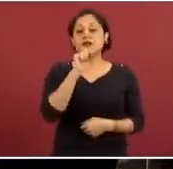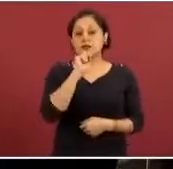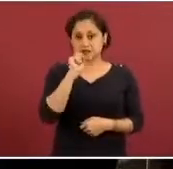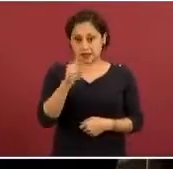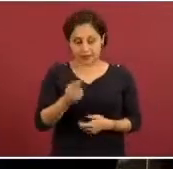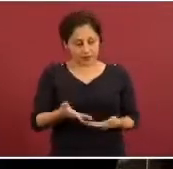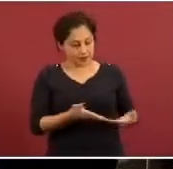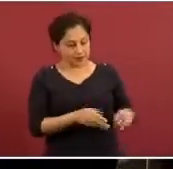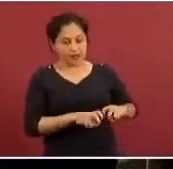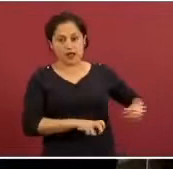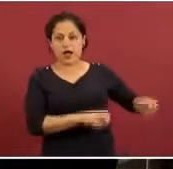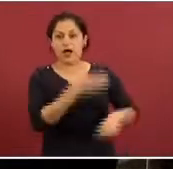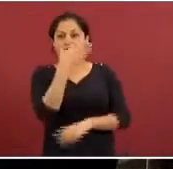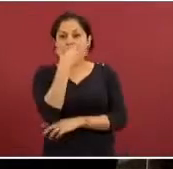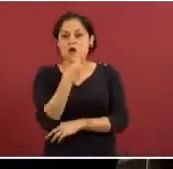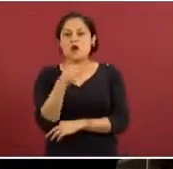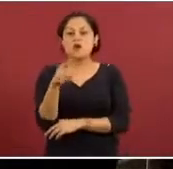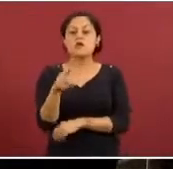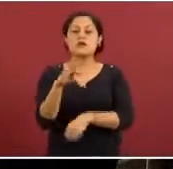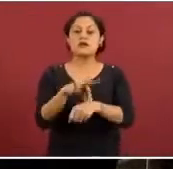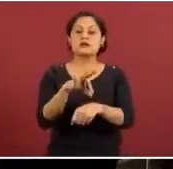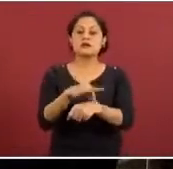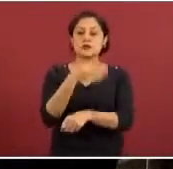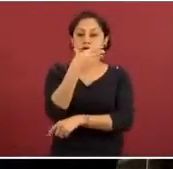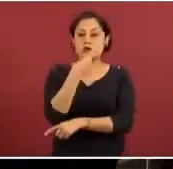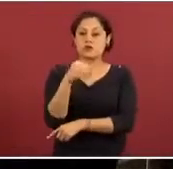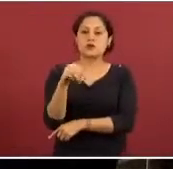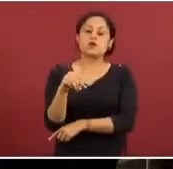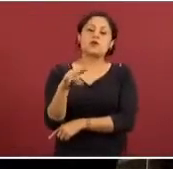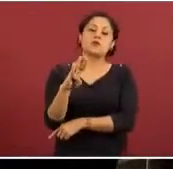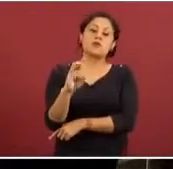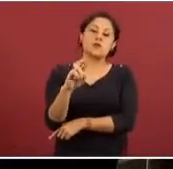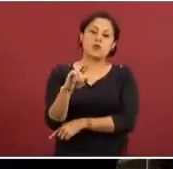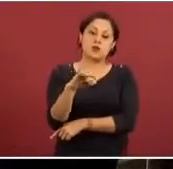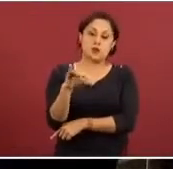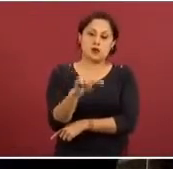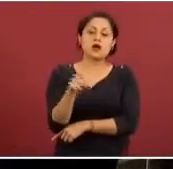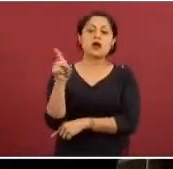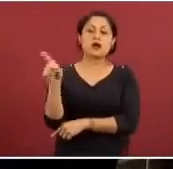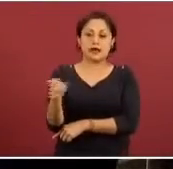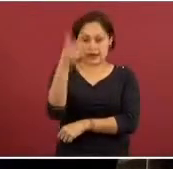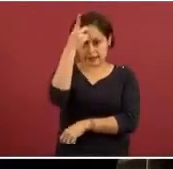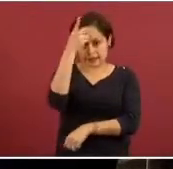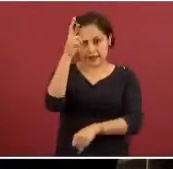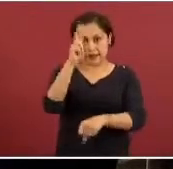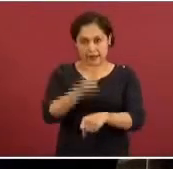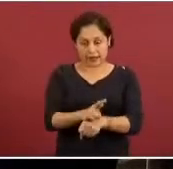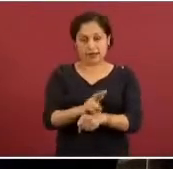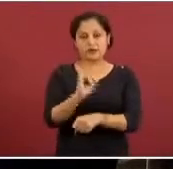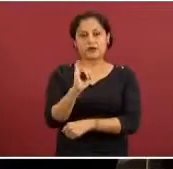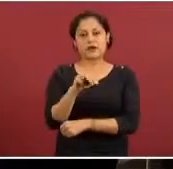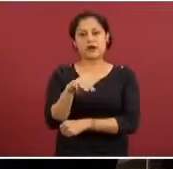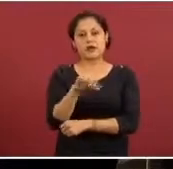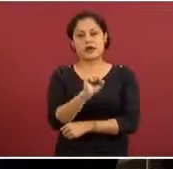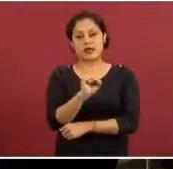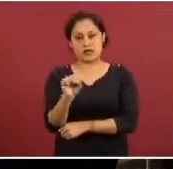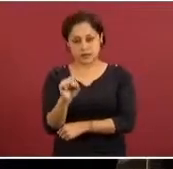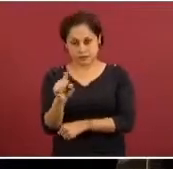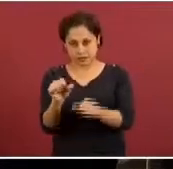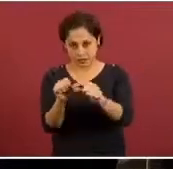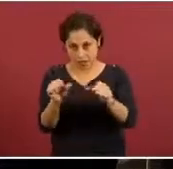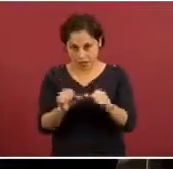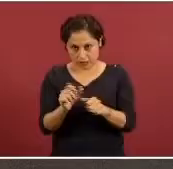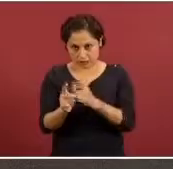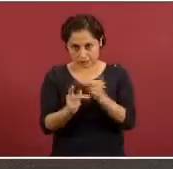hombres, nos acompaña el doctor Víctor Hugo Borja Burto, director de Prestaciones Médicas del Instituto Mexicano del Seguro Social. Y